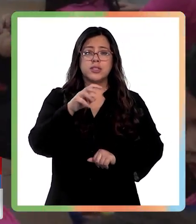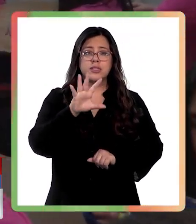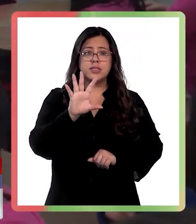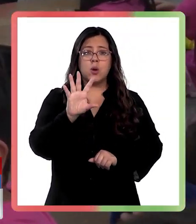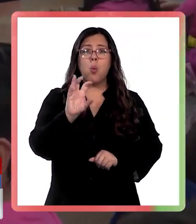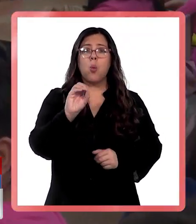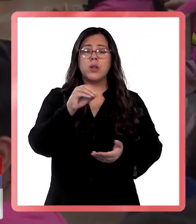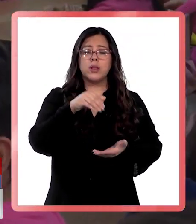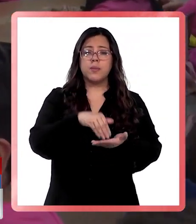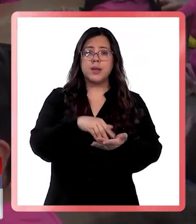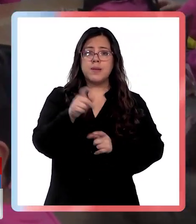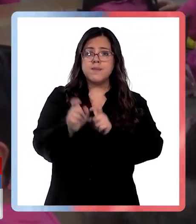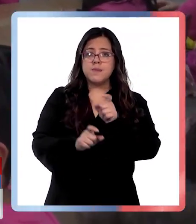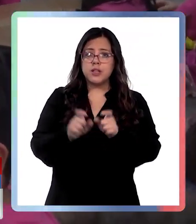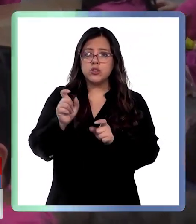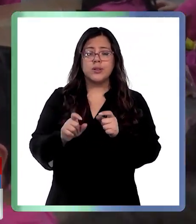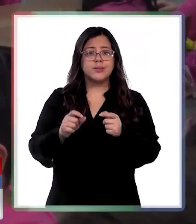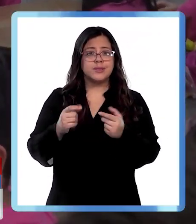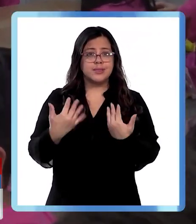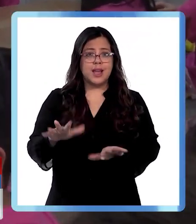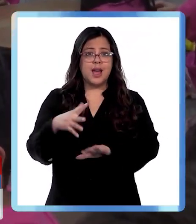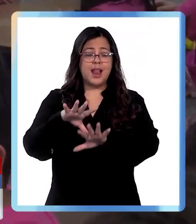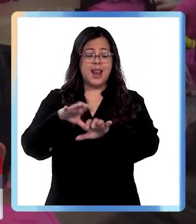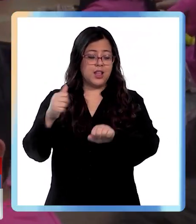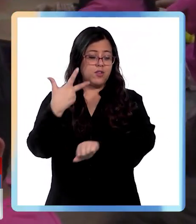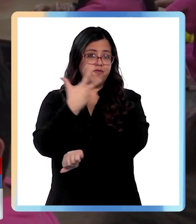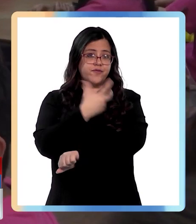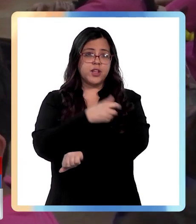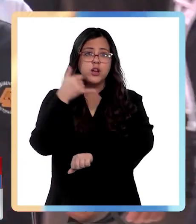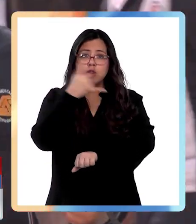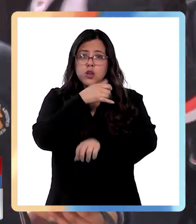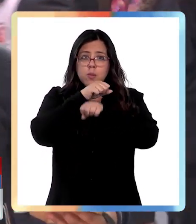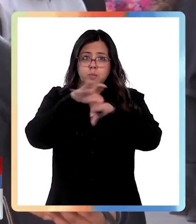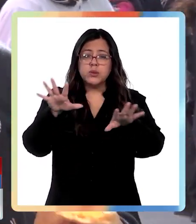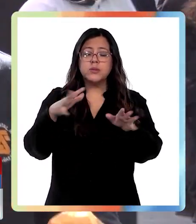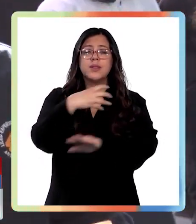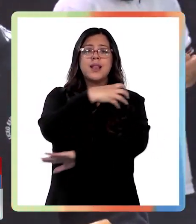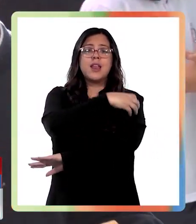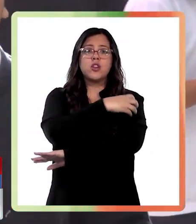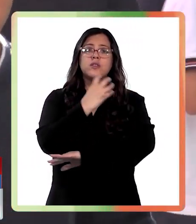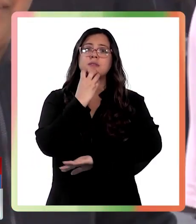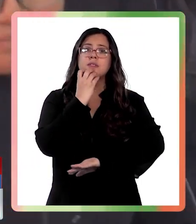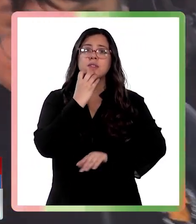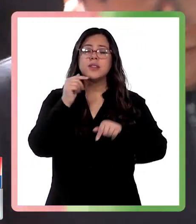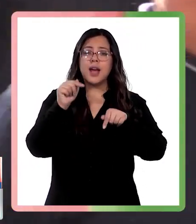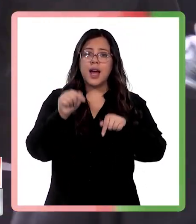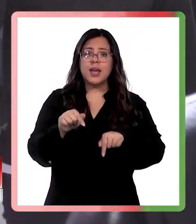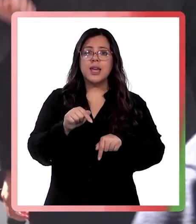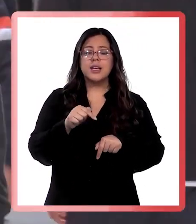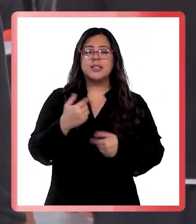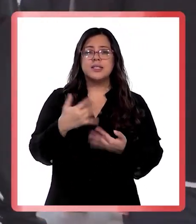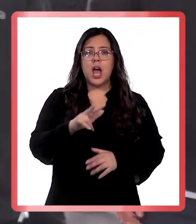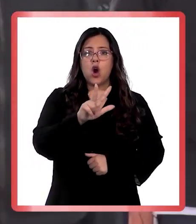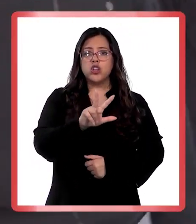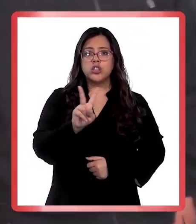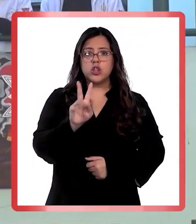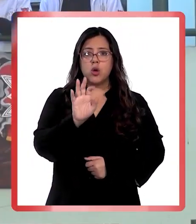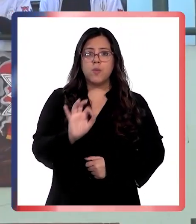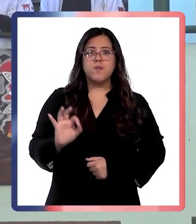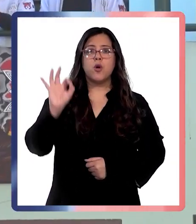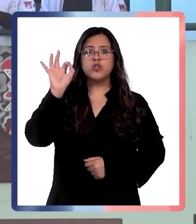de 250.000 personas que ya se han vacunado contra la influenza en la región de Antofagasta, alcanzando